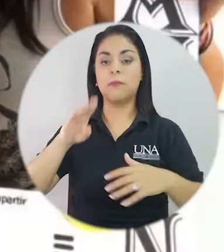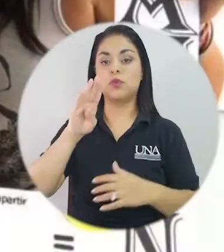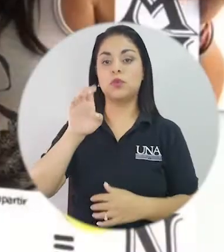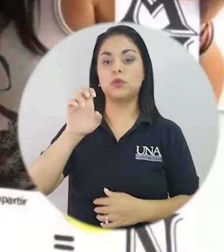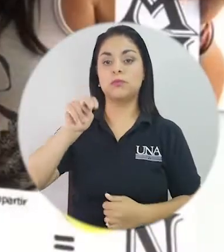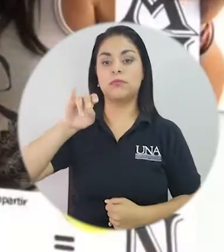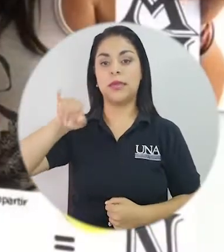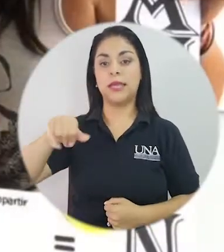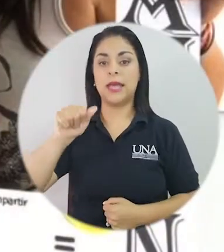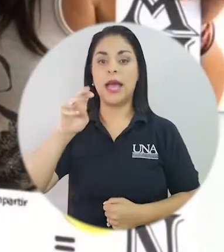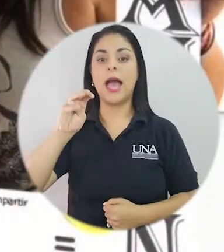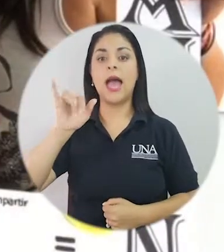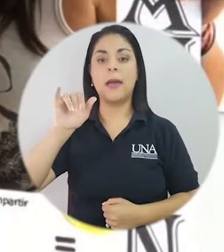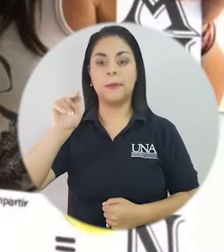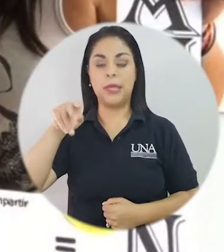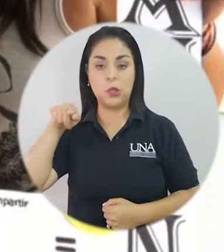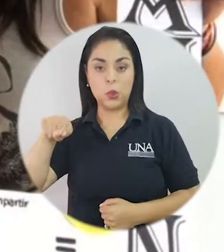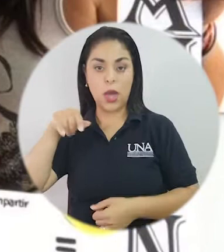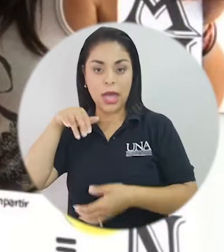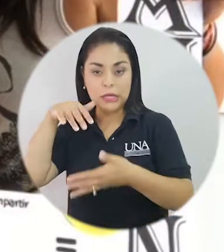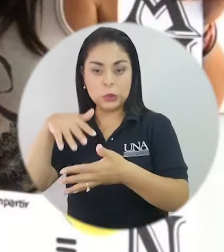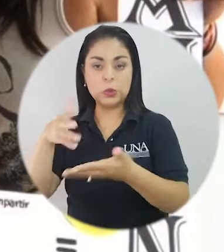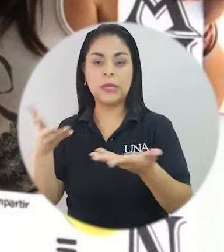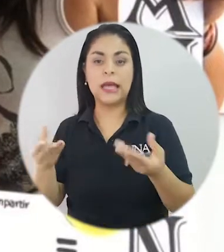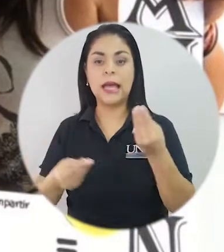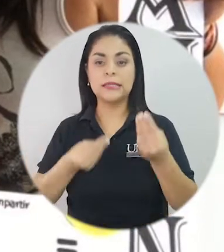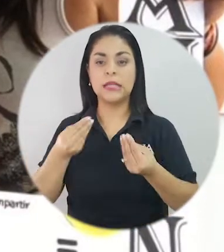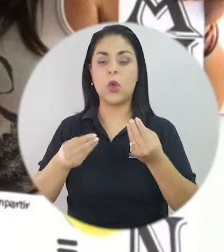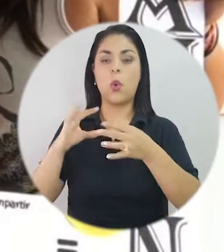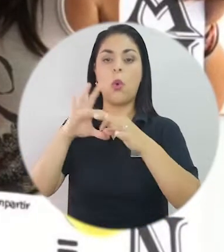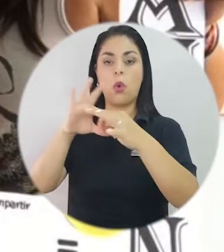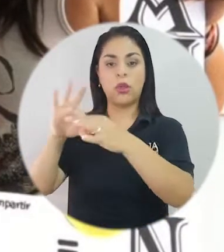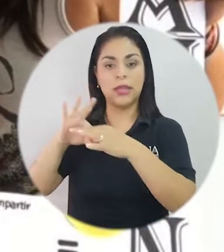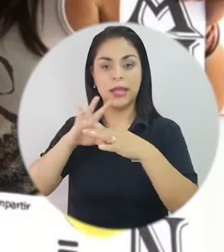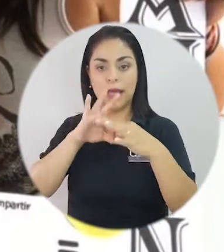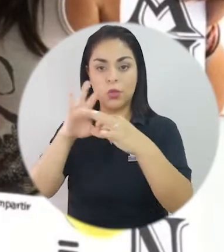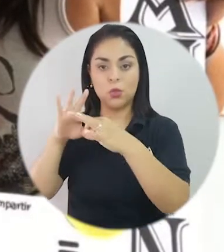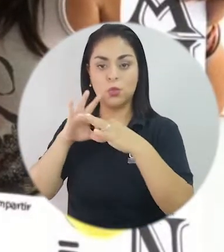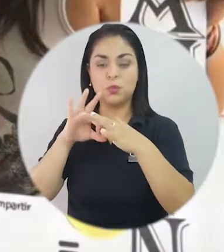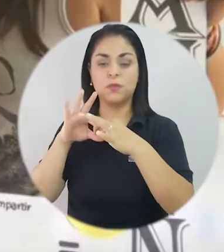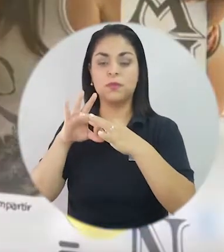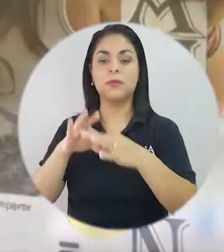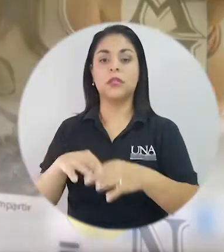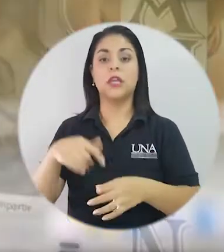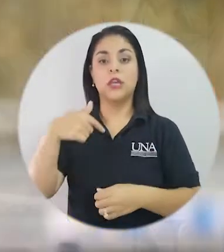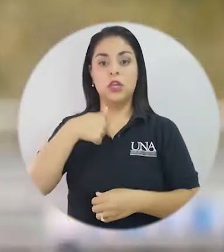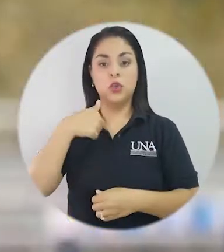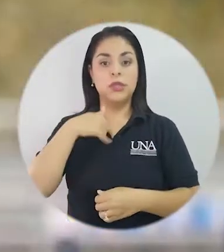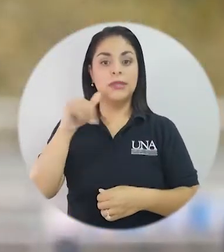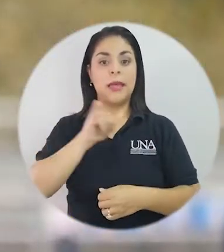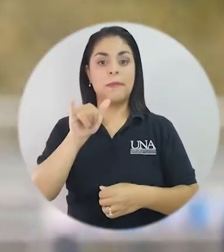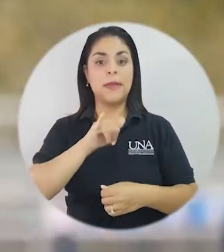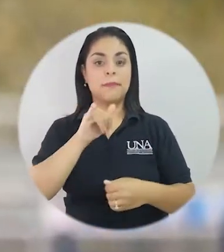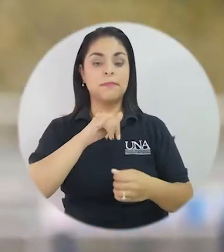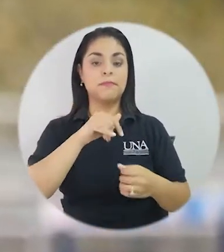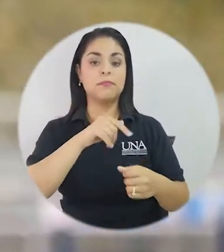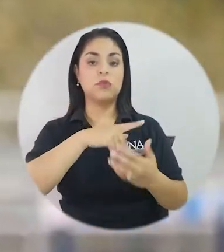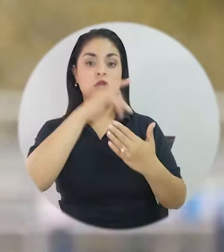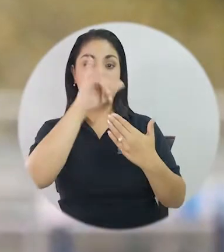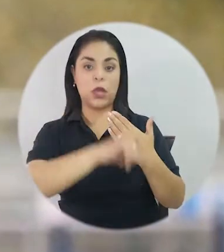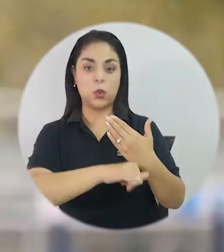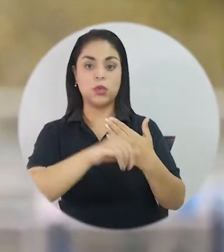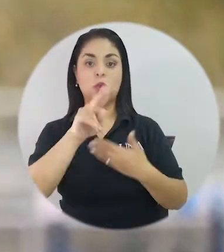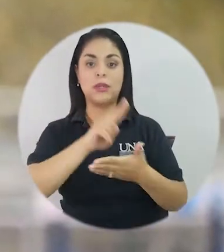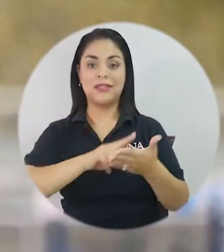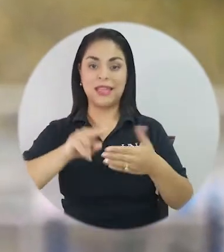Benjamín, ahí estuve un poquito metida con el tema de coordinación. También en proyectos de la universidad, del campus